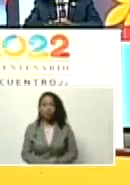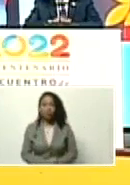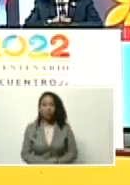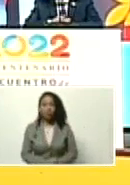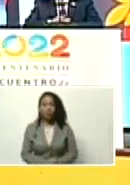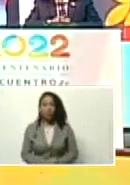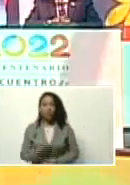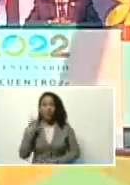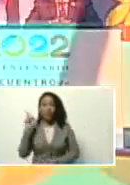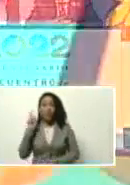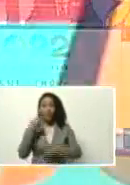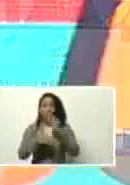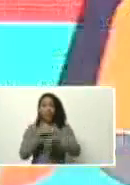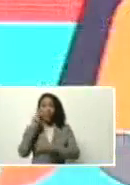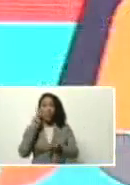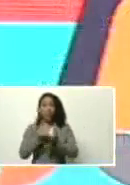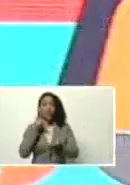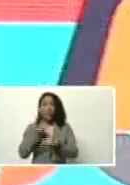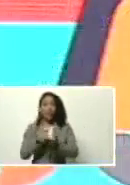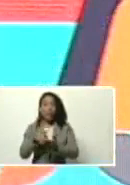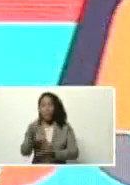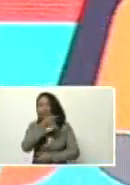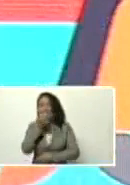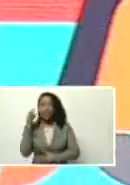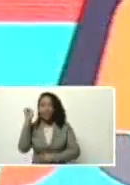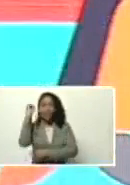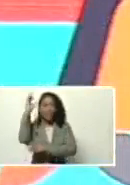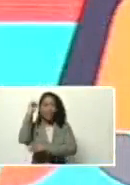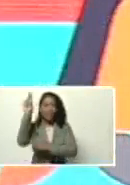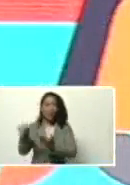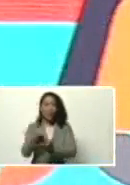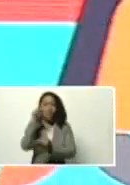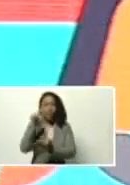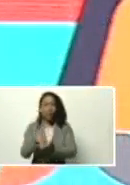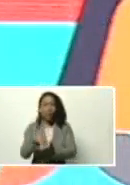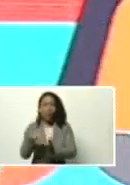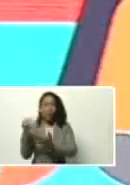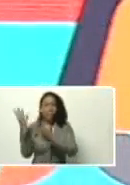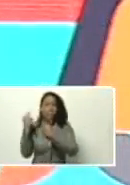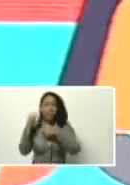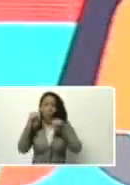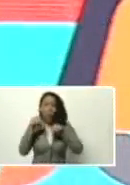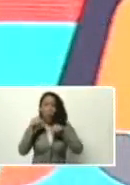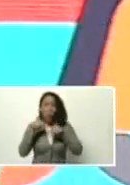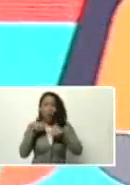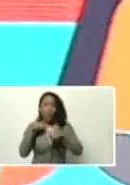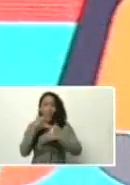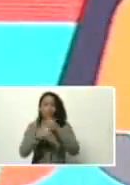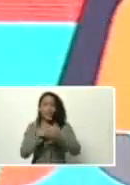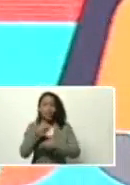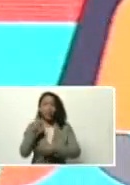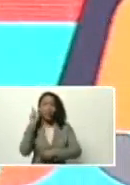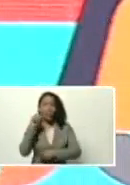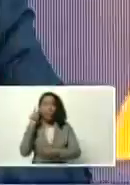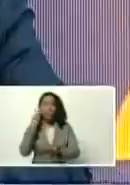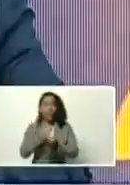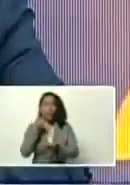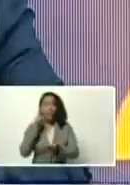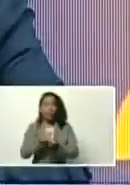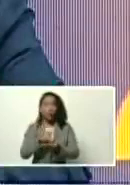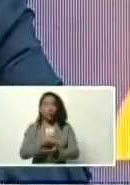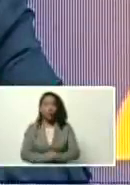intervención extraordinaria en la Asamblea Nacional y me dicen que hoy también tuvo una